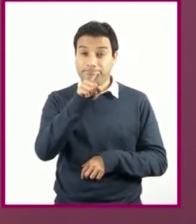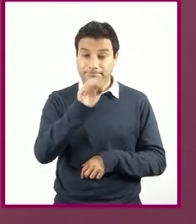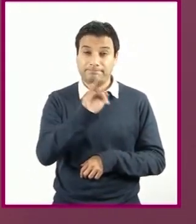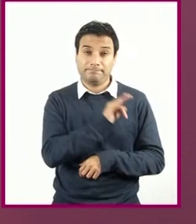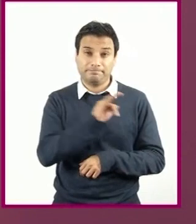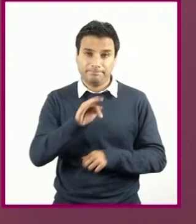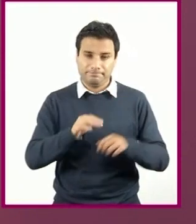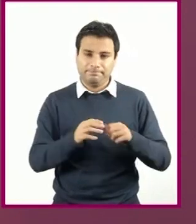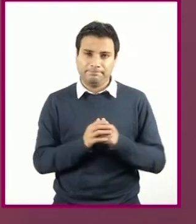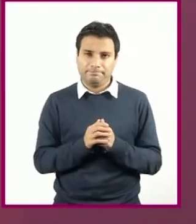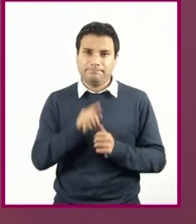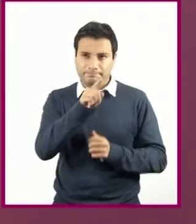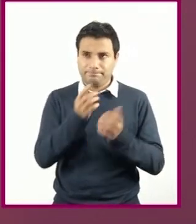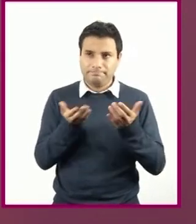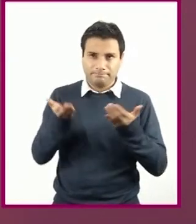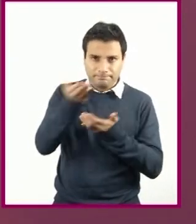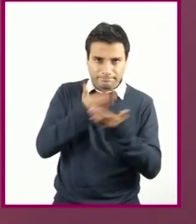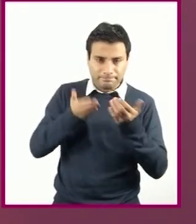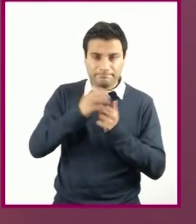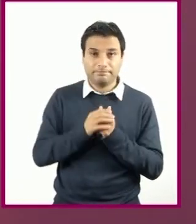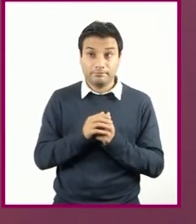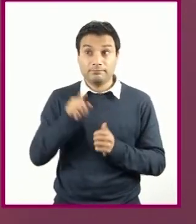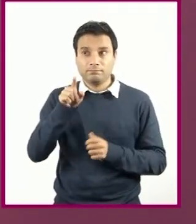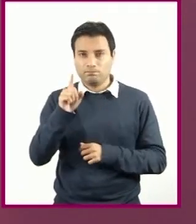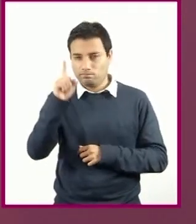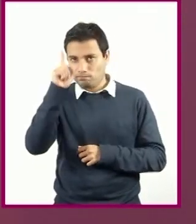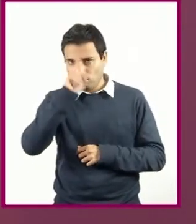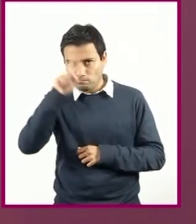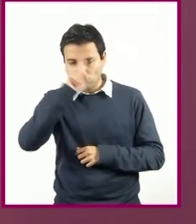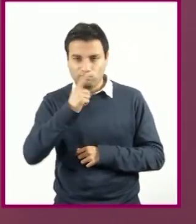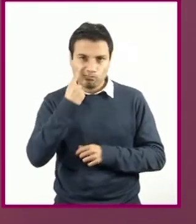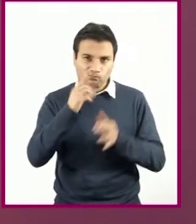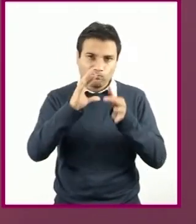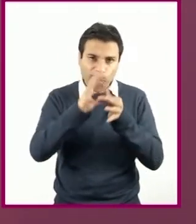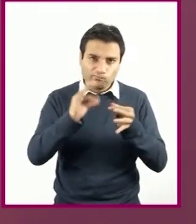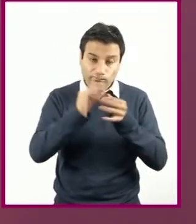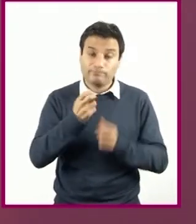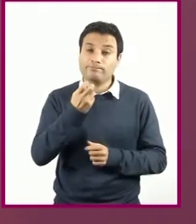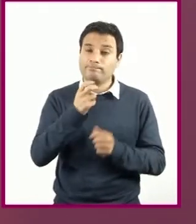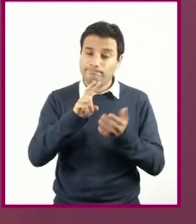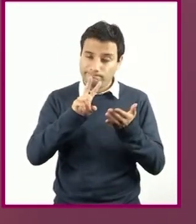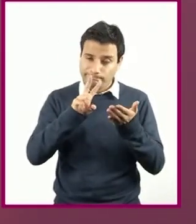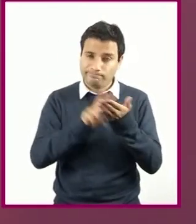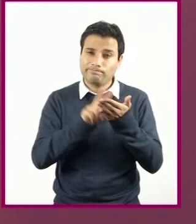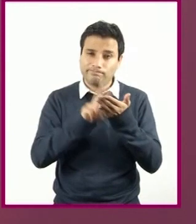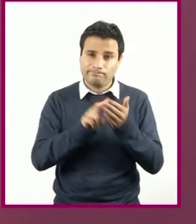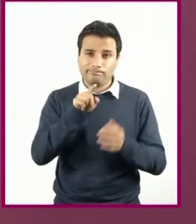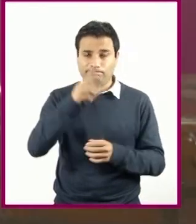trabajo. La retroalimentación es una parte fundamental de nuestro aprendizaje.